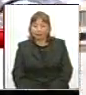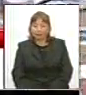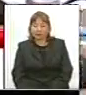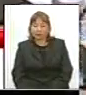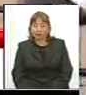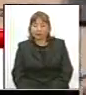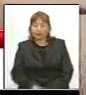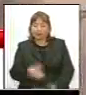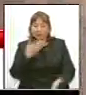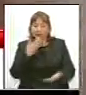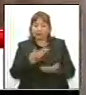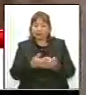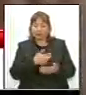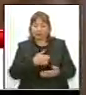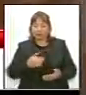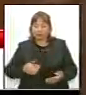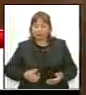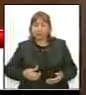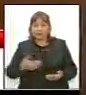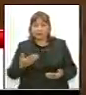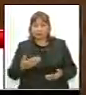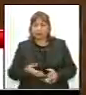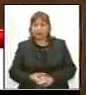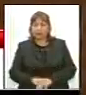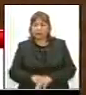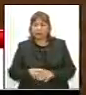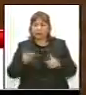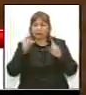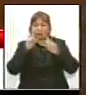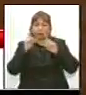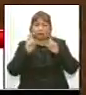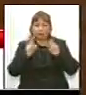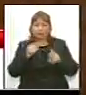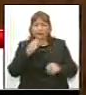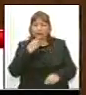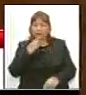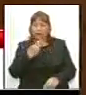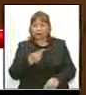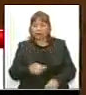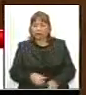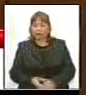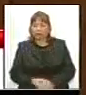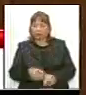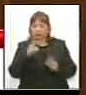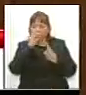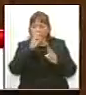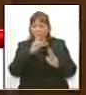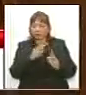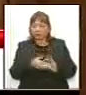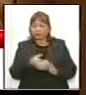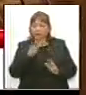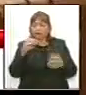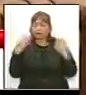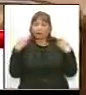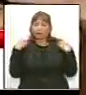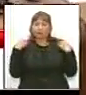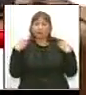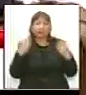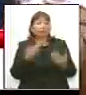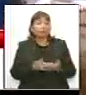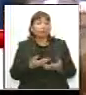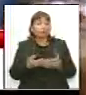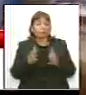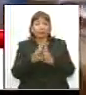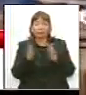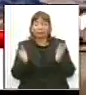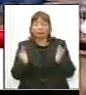Gracias, presidente. Presidente, la interrogativa que yo tengo es, con todo respeto de su despacho, se ha quedado